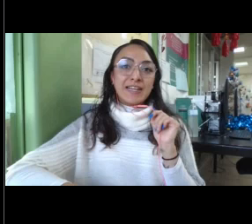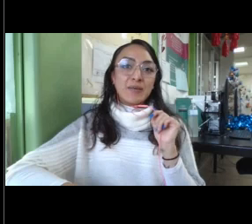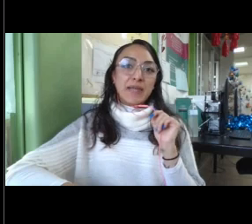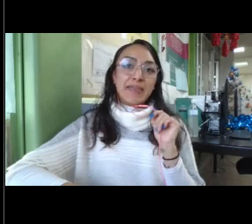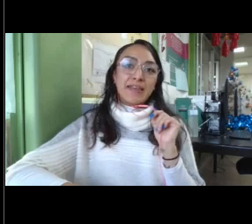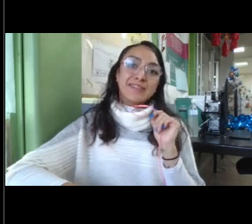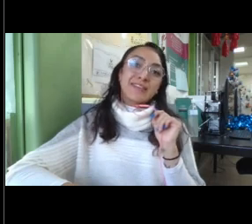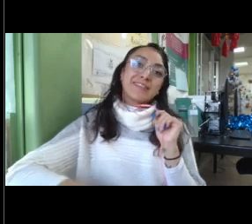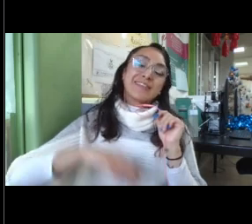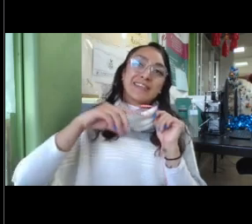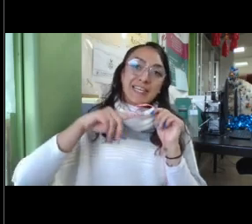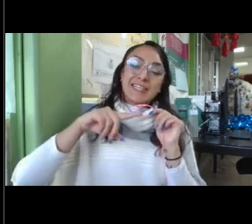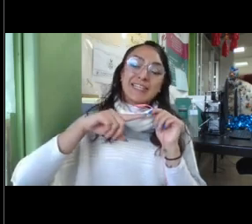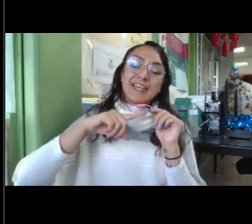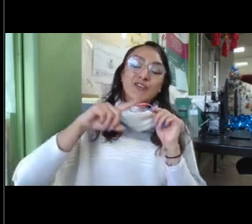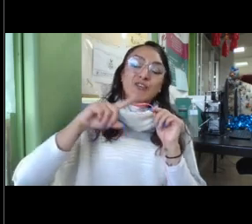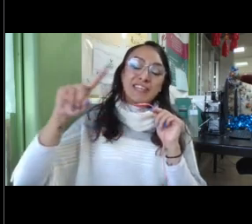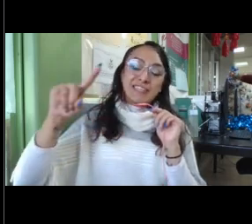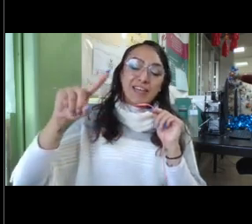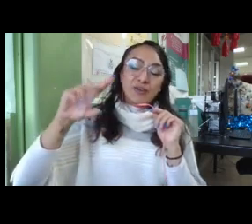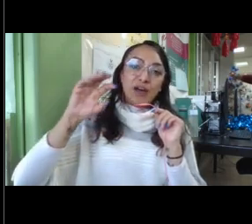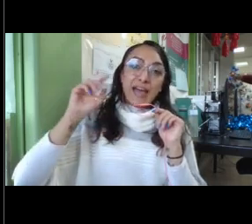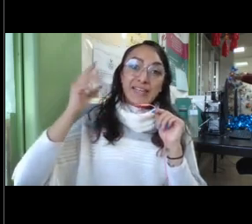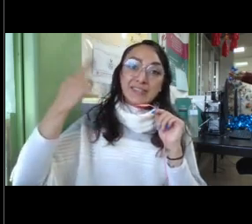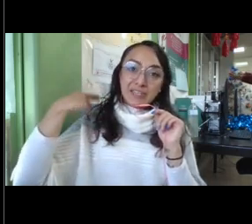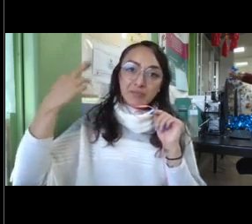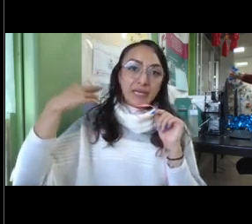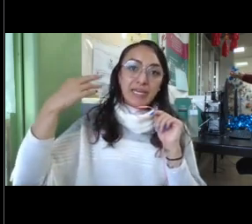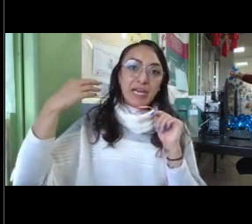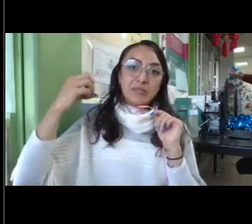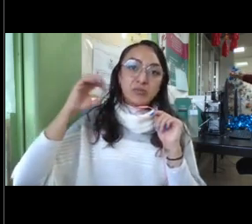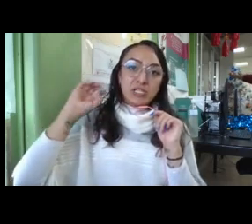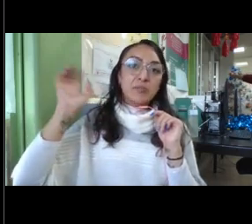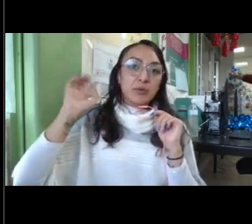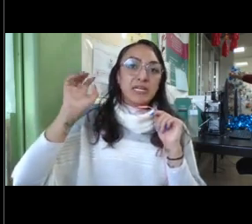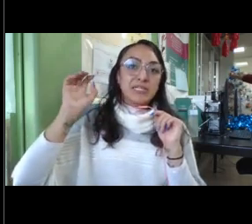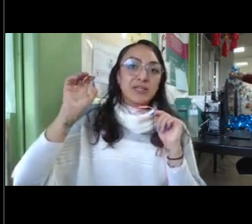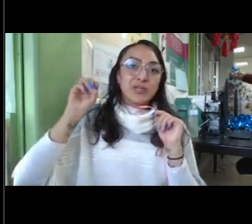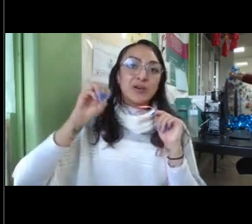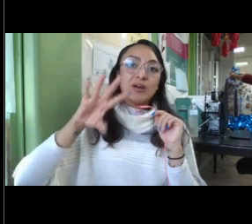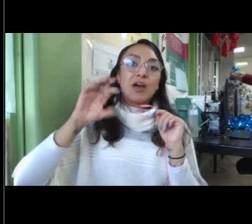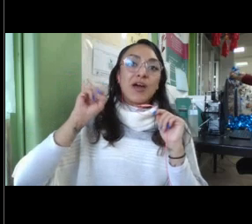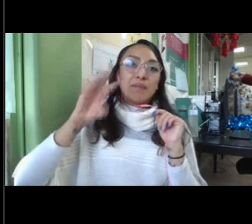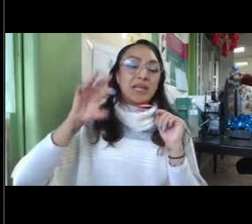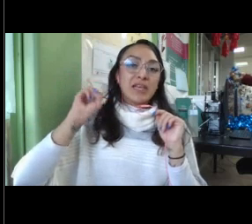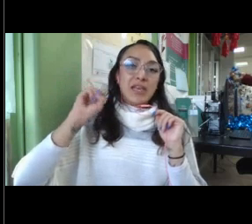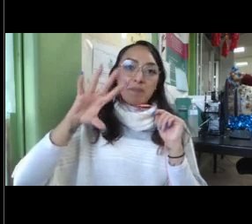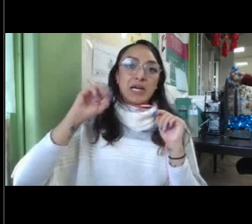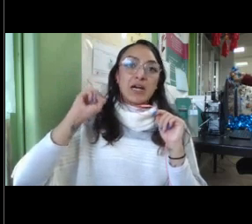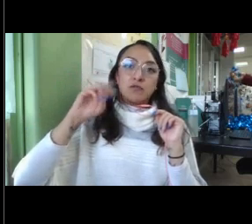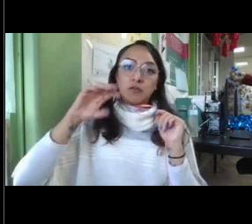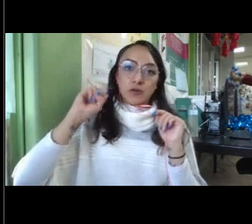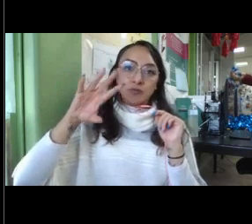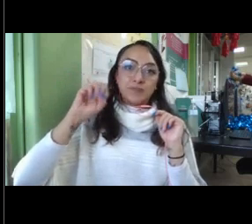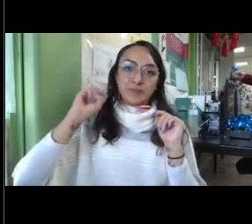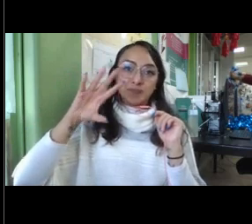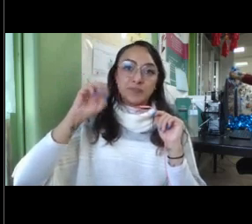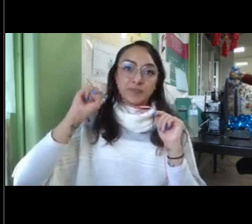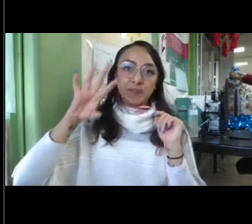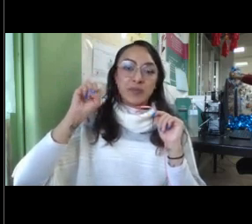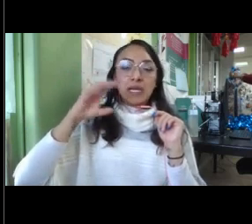que están adaptadas tienen conectado a ese timbre que al mismo tiempo que hace ruido, prende y apaga un